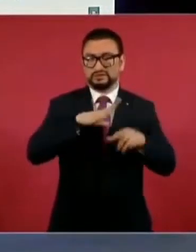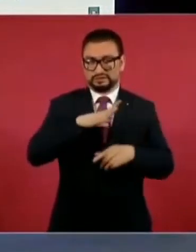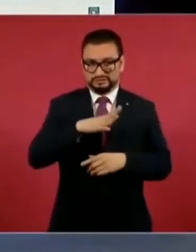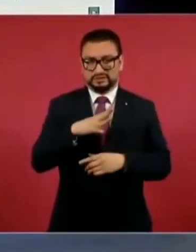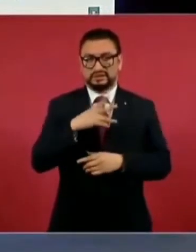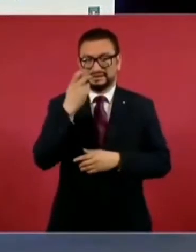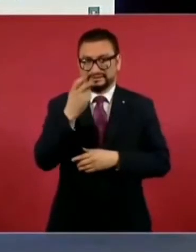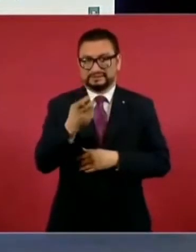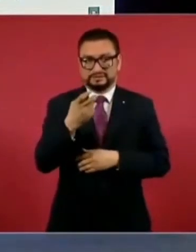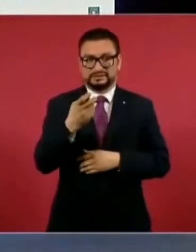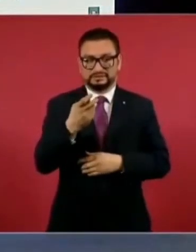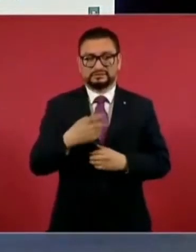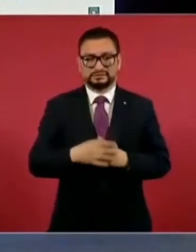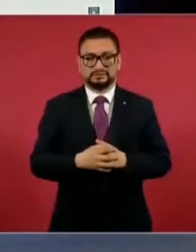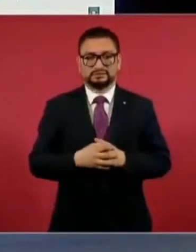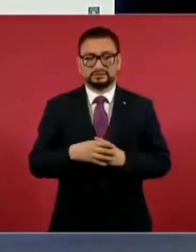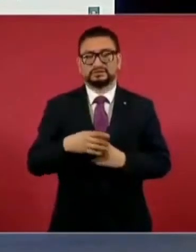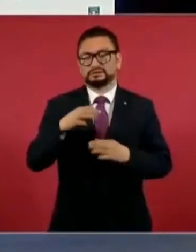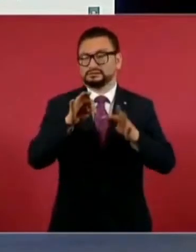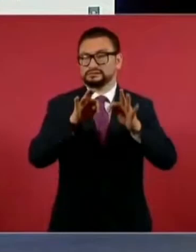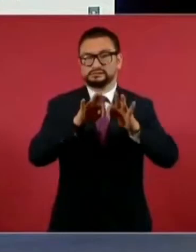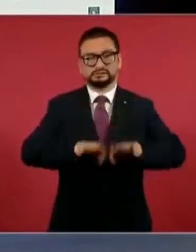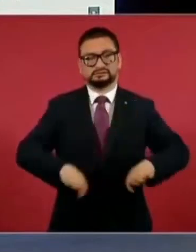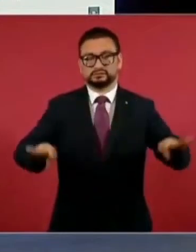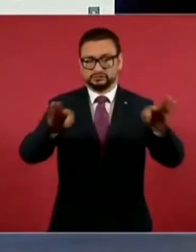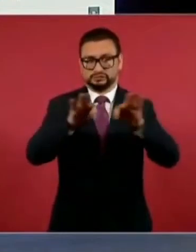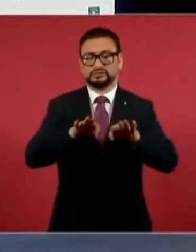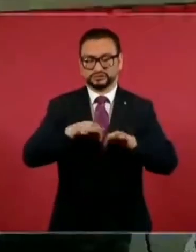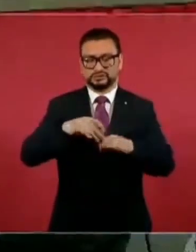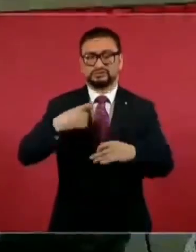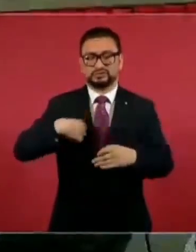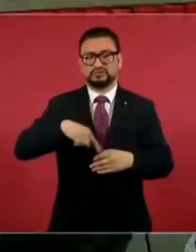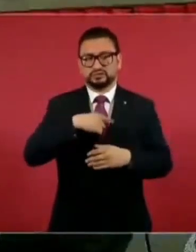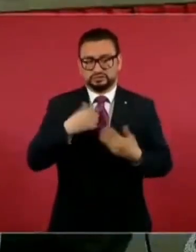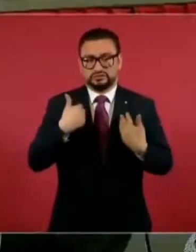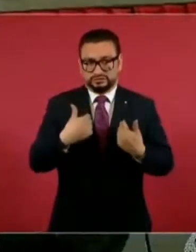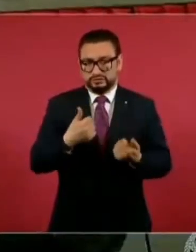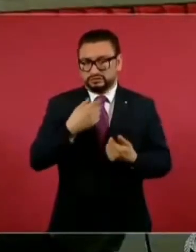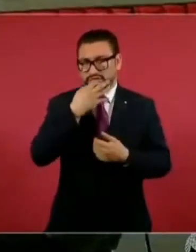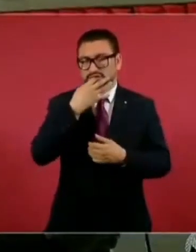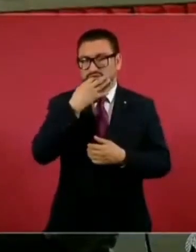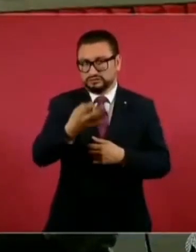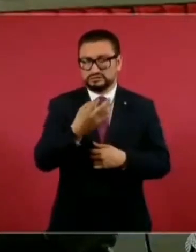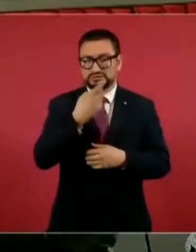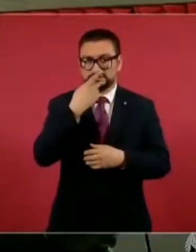este ejercicio es muy importante refrendar, insistir en que